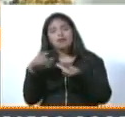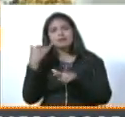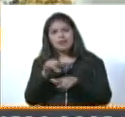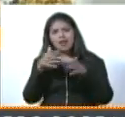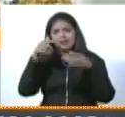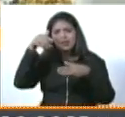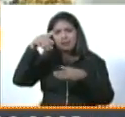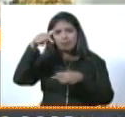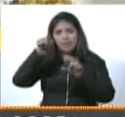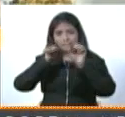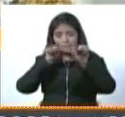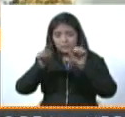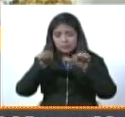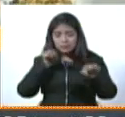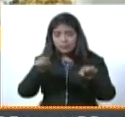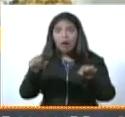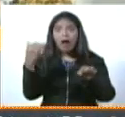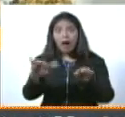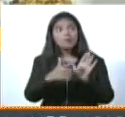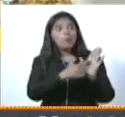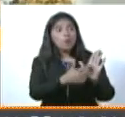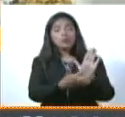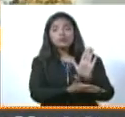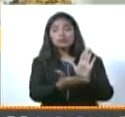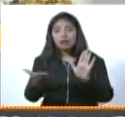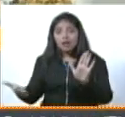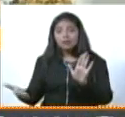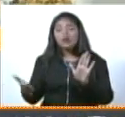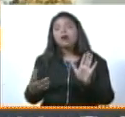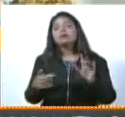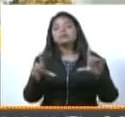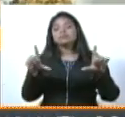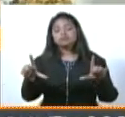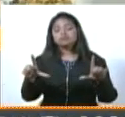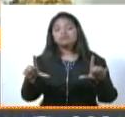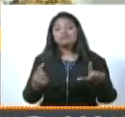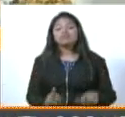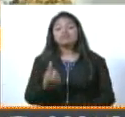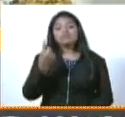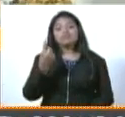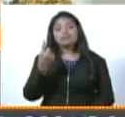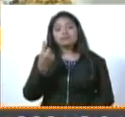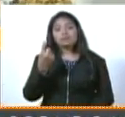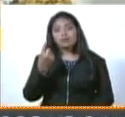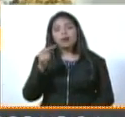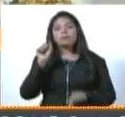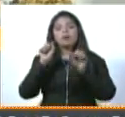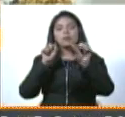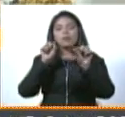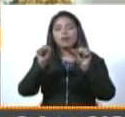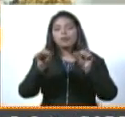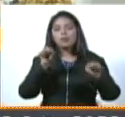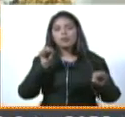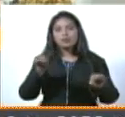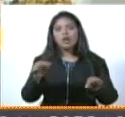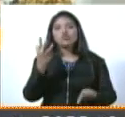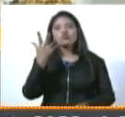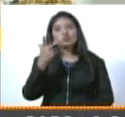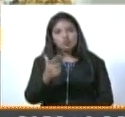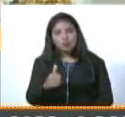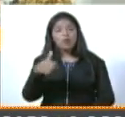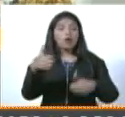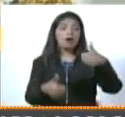máquina de votación, donde vamos a estar mostrando la pantalla donde por primera vez vamos a votar por números,